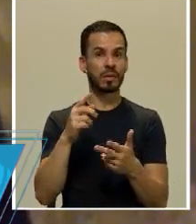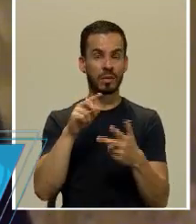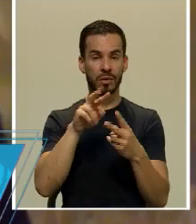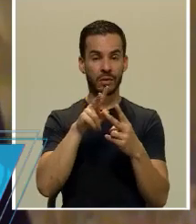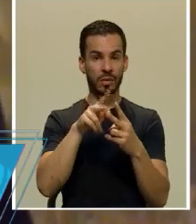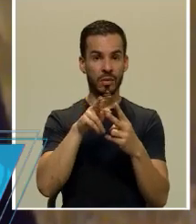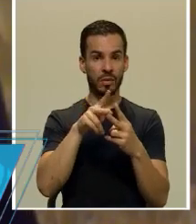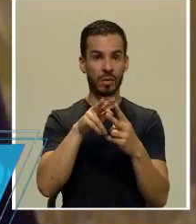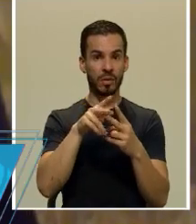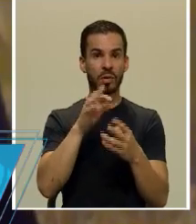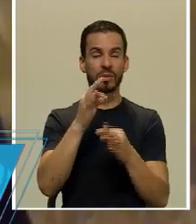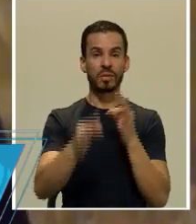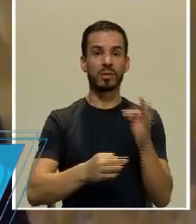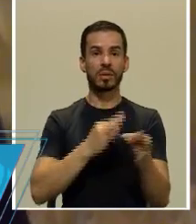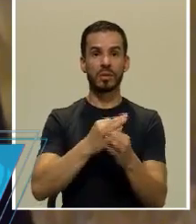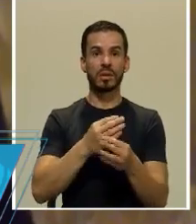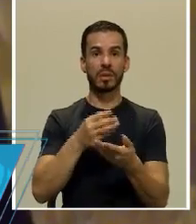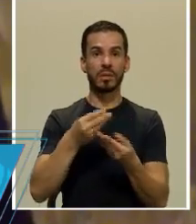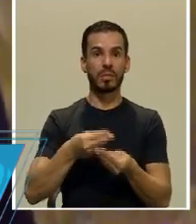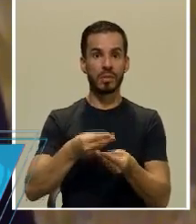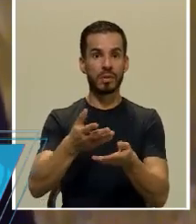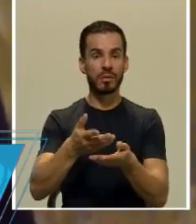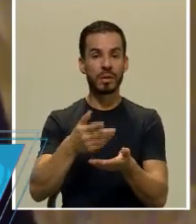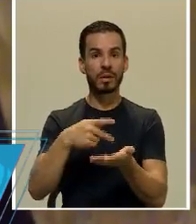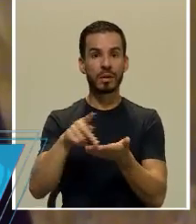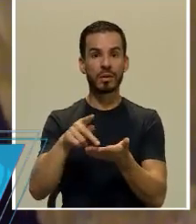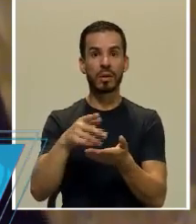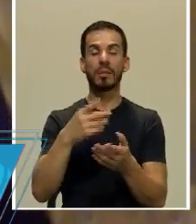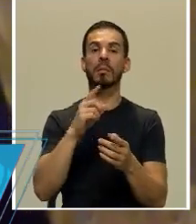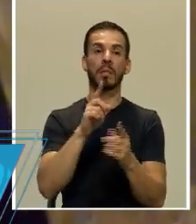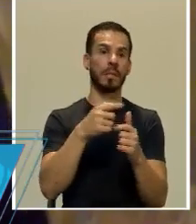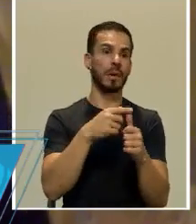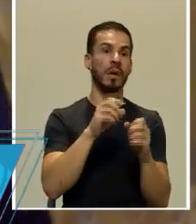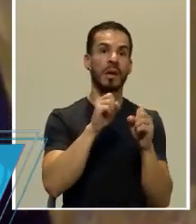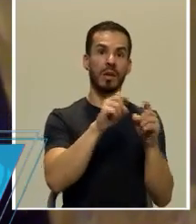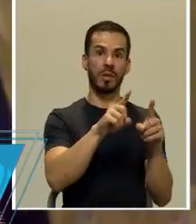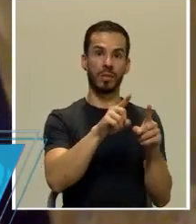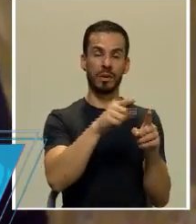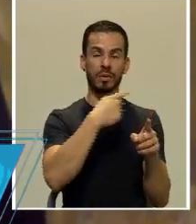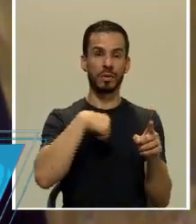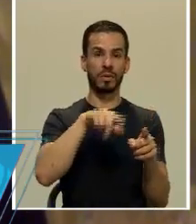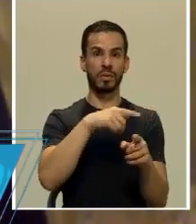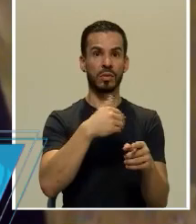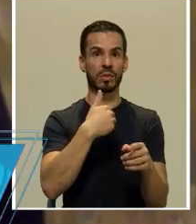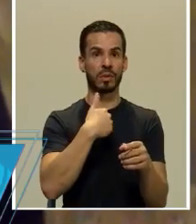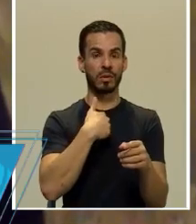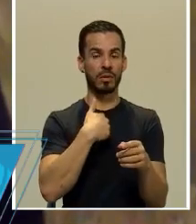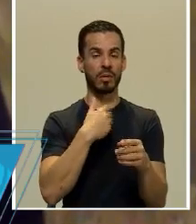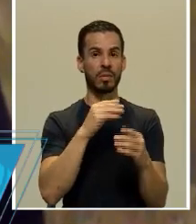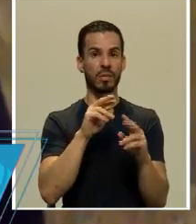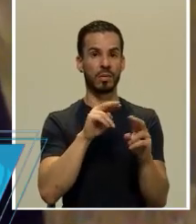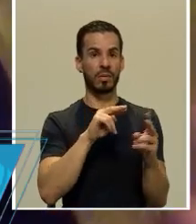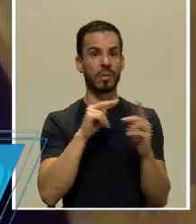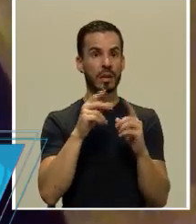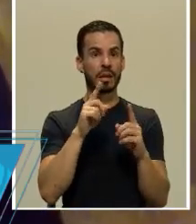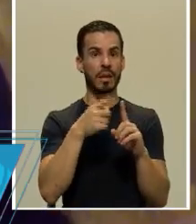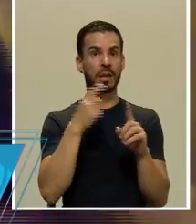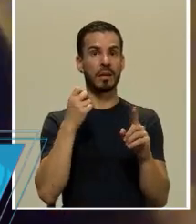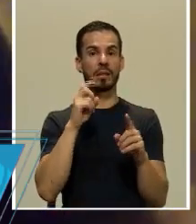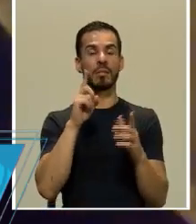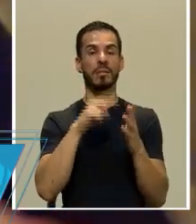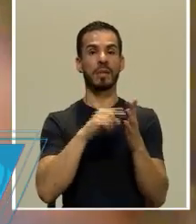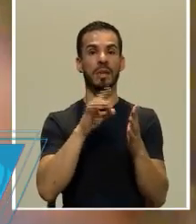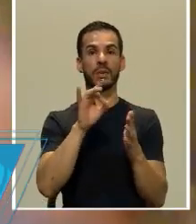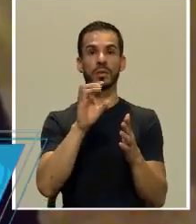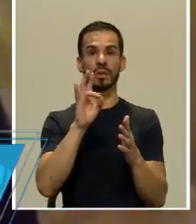dos tipos de inversión. Nuestra inversión en educación, que dicho sea el paso, hemos tomado una posición desde